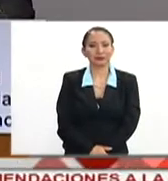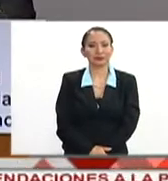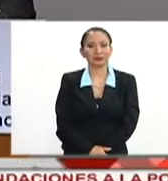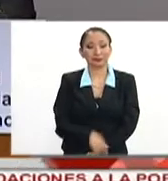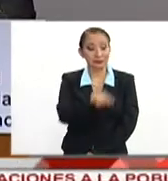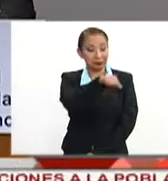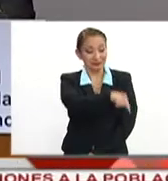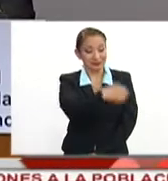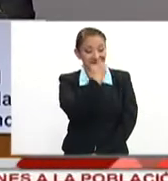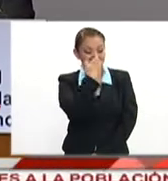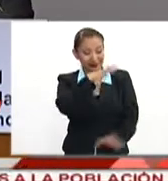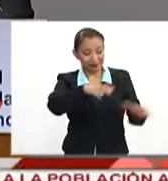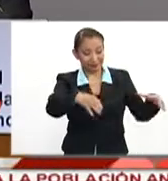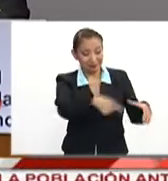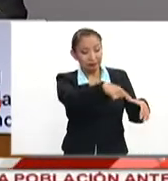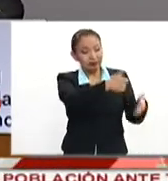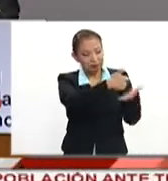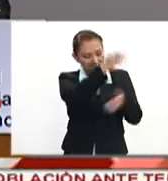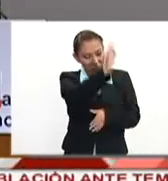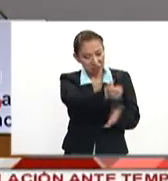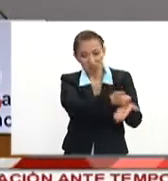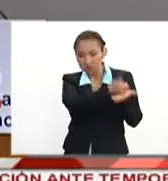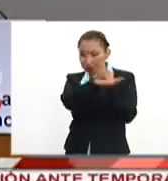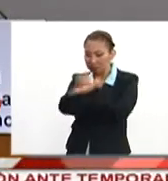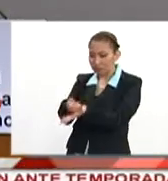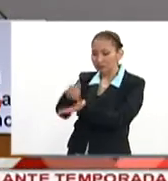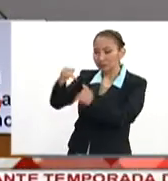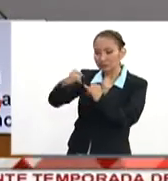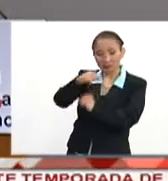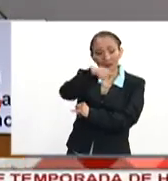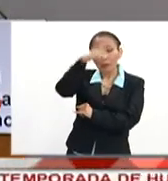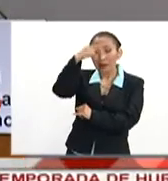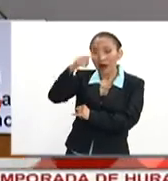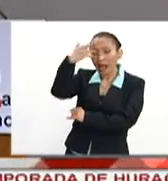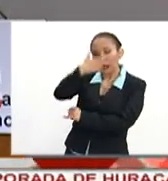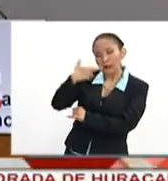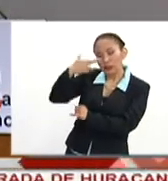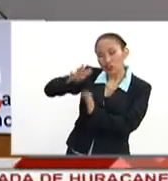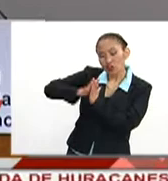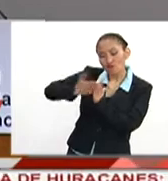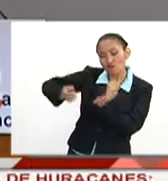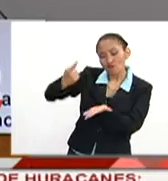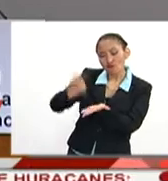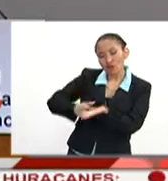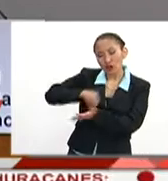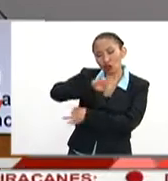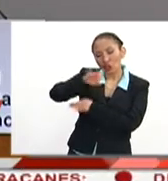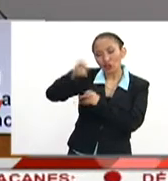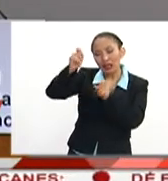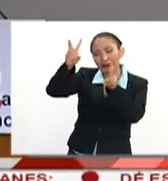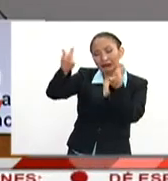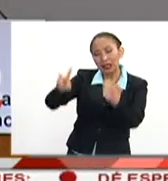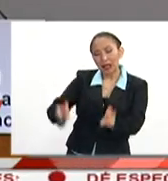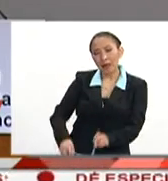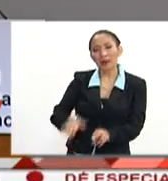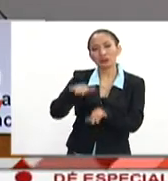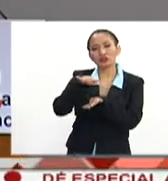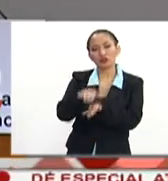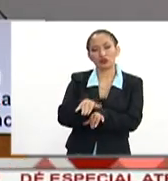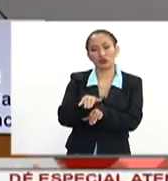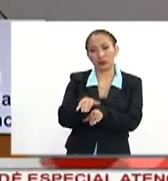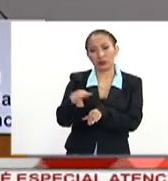La Academia ha aceptado participar como institución para hacer la revisión de todos los contenidos que están